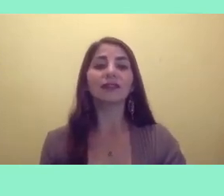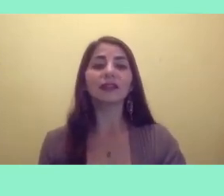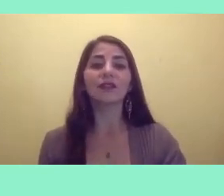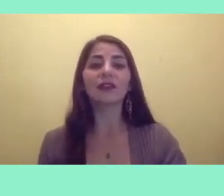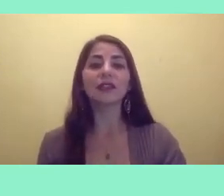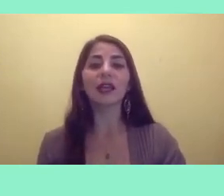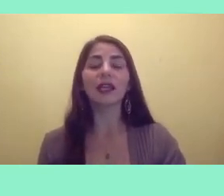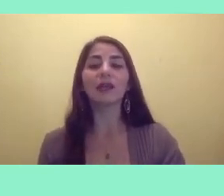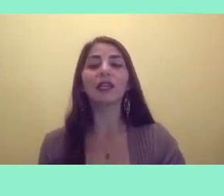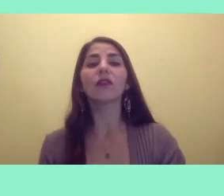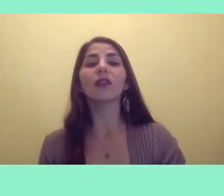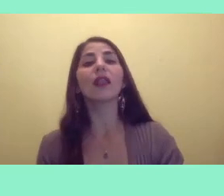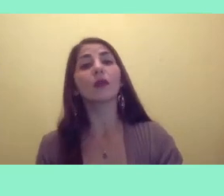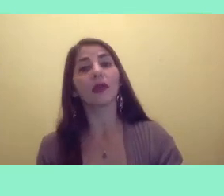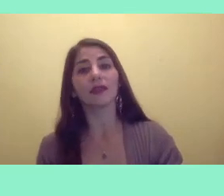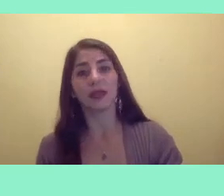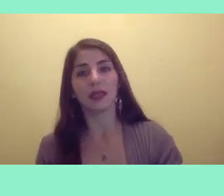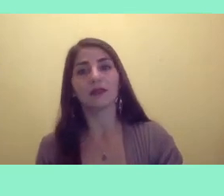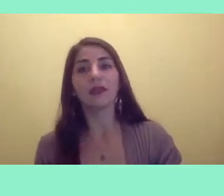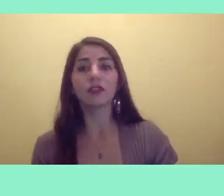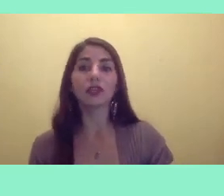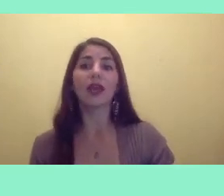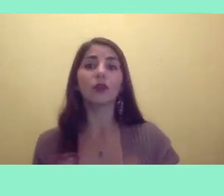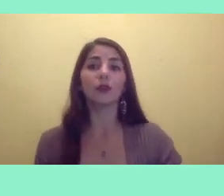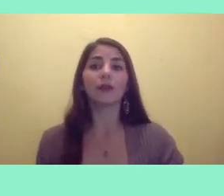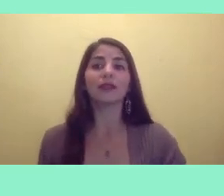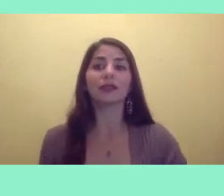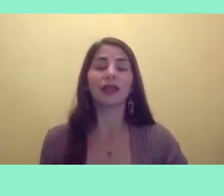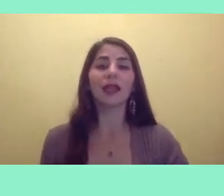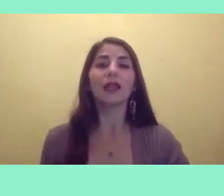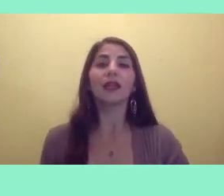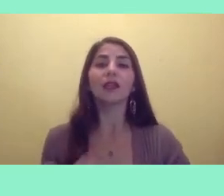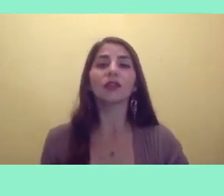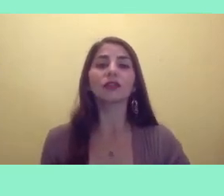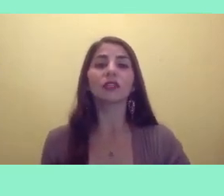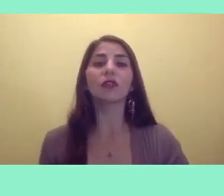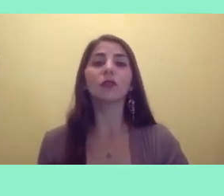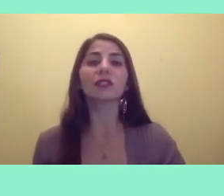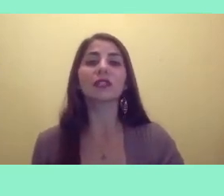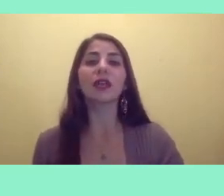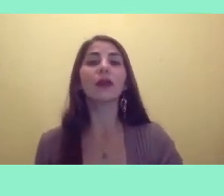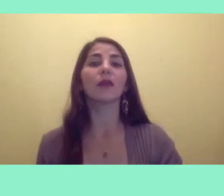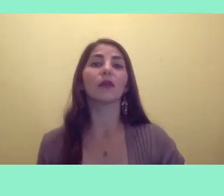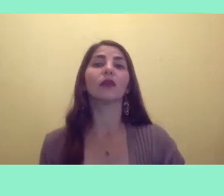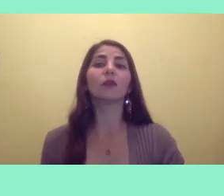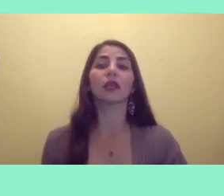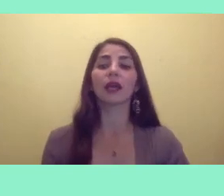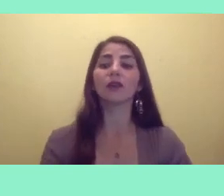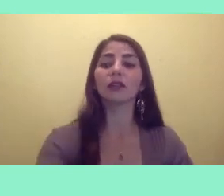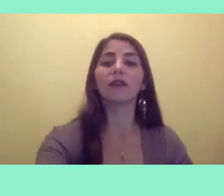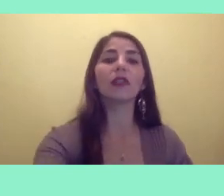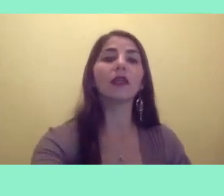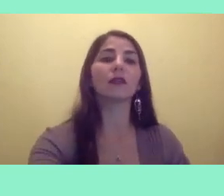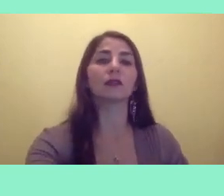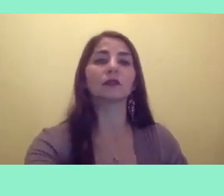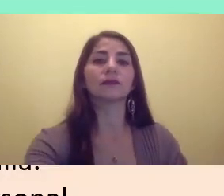desarrollar destrezas básicas en el manejo de la lengua de señas. Eso ya es propiamente tal, ir conociendo muchas señas para poder